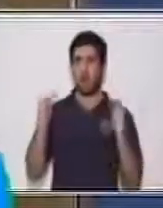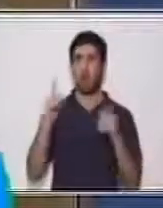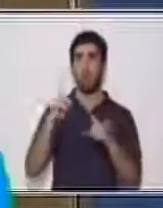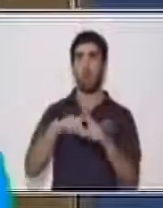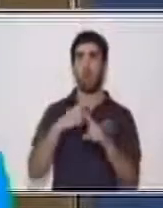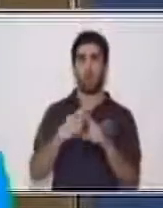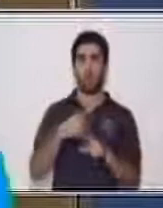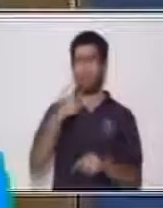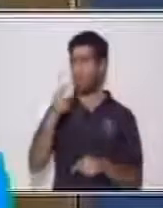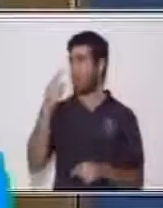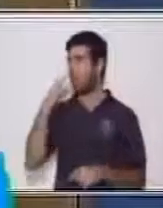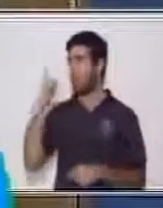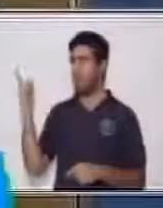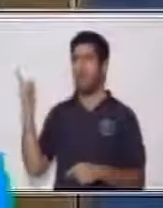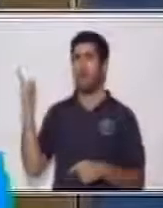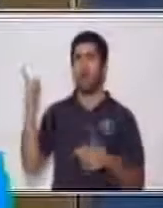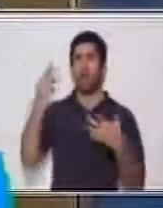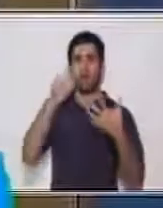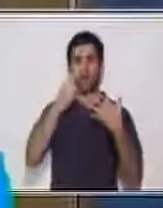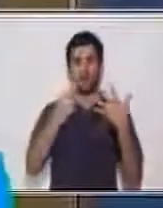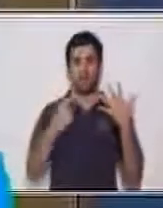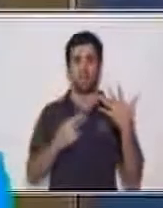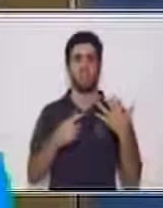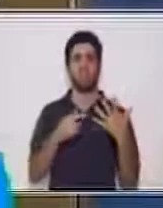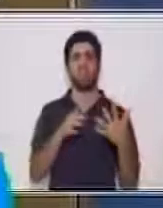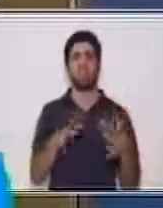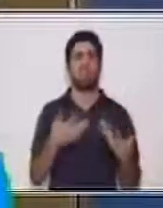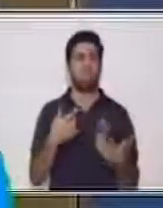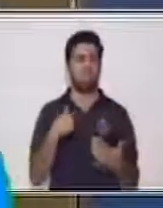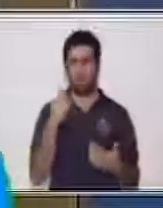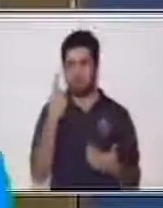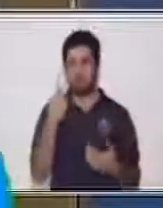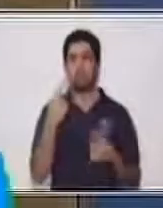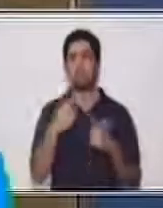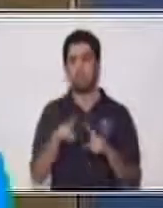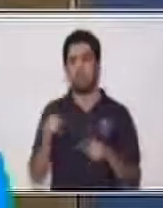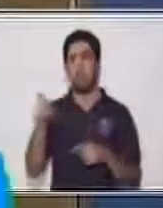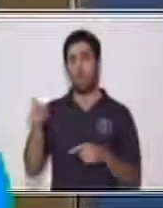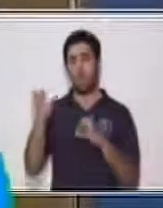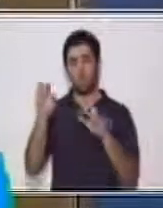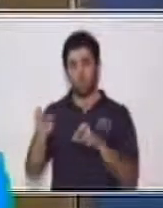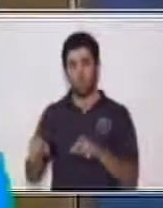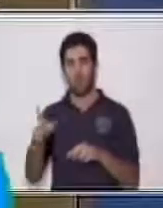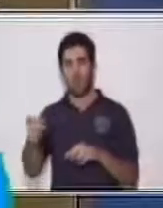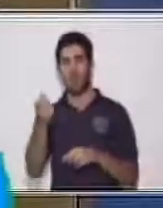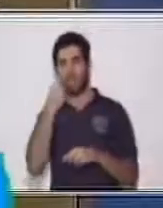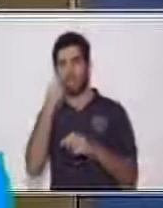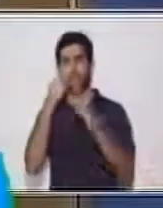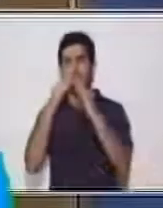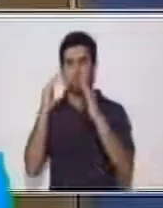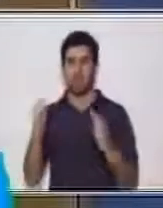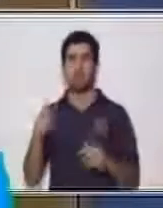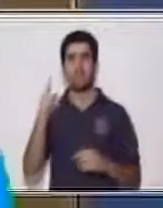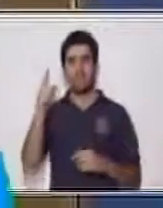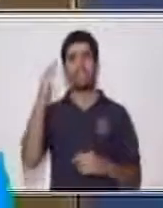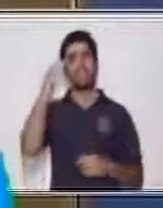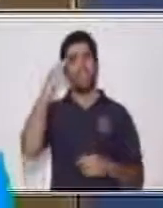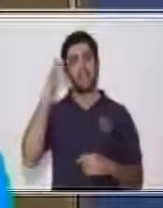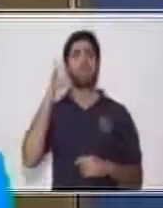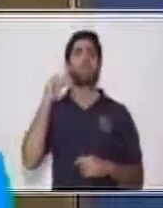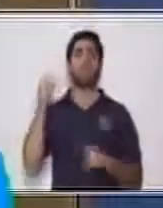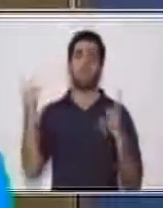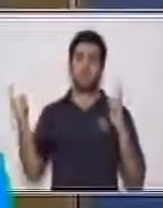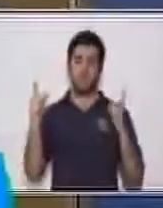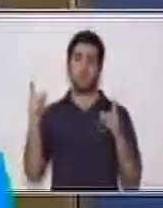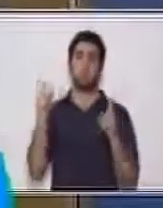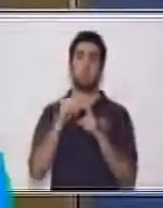te has dado cuenta que no entiendes qué te está mandando a tomar el médico, pero la persona de la farmacia sí comprende qué te están recetando, porque los 2